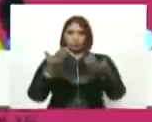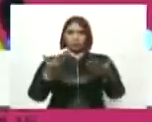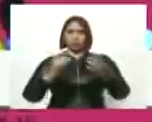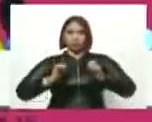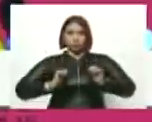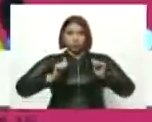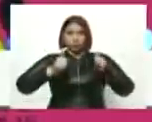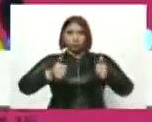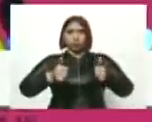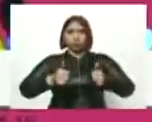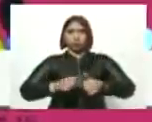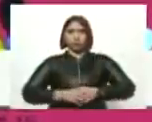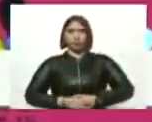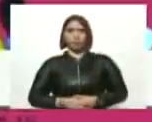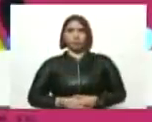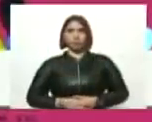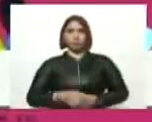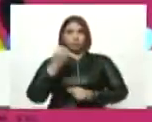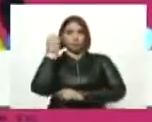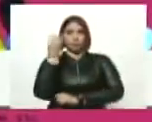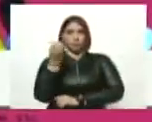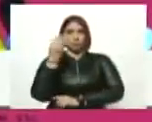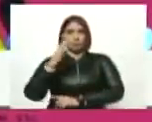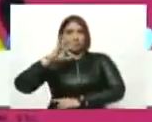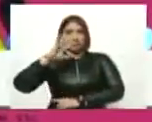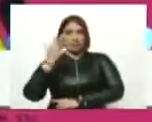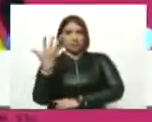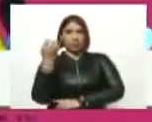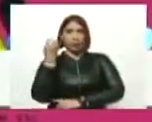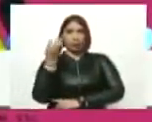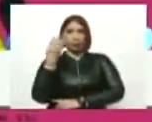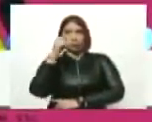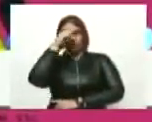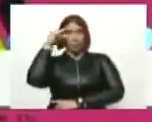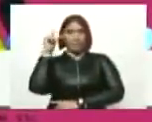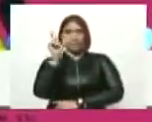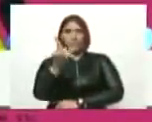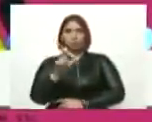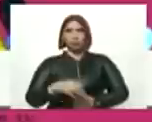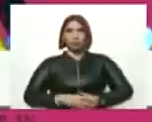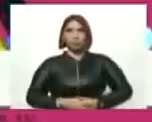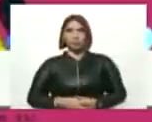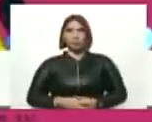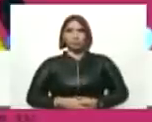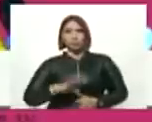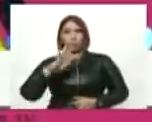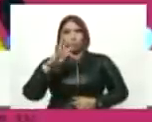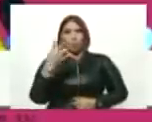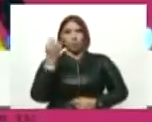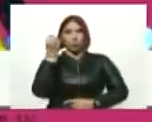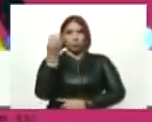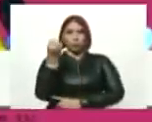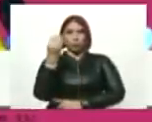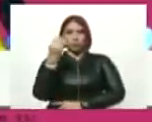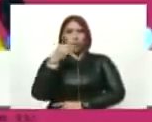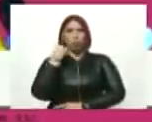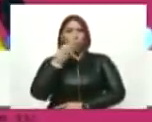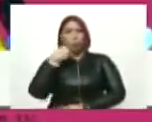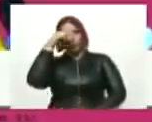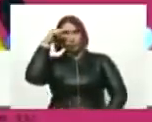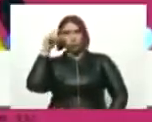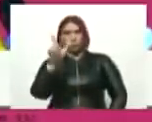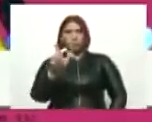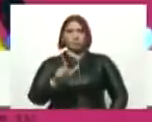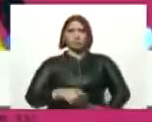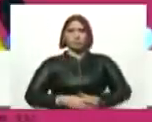inicio a este 5º Congreso del Partido Socialista Unido de Venezuela y 4º Congreso de la Juventud